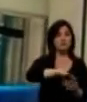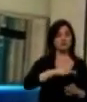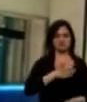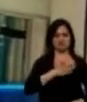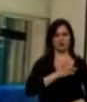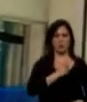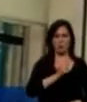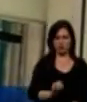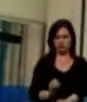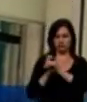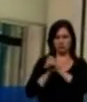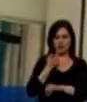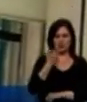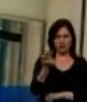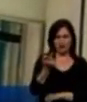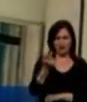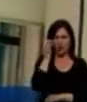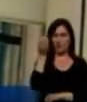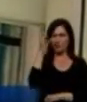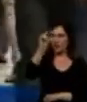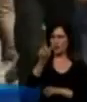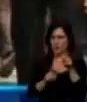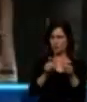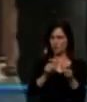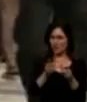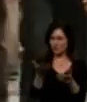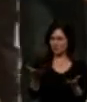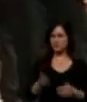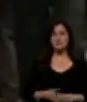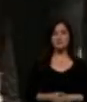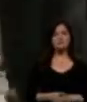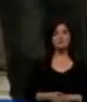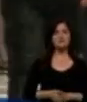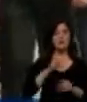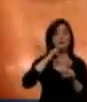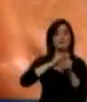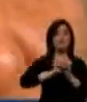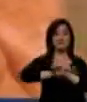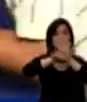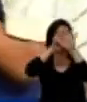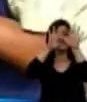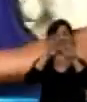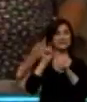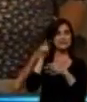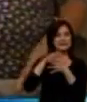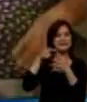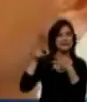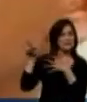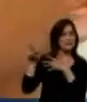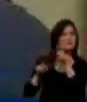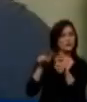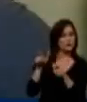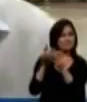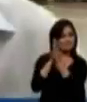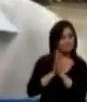obligatoriedad de decirle que no se vaya a olvidar de la gente. El mensaje está claro. Es lo que Joffre, Carlos, María,